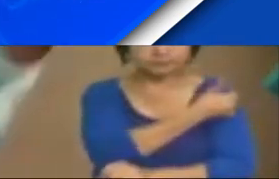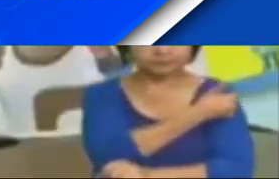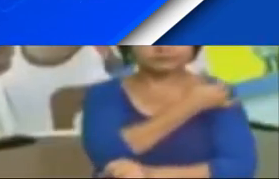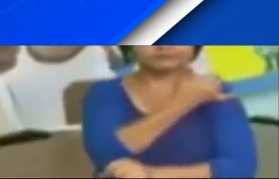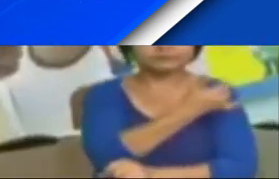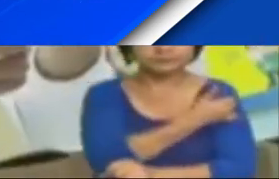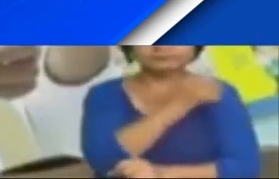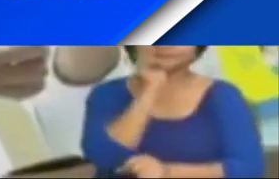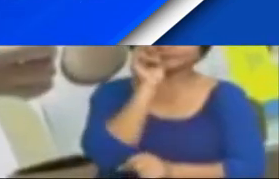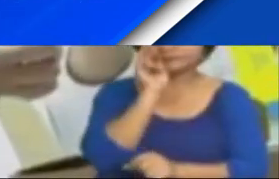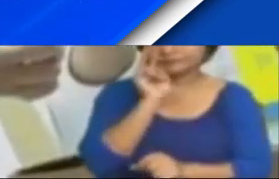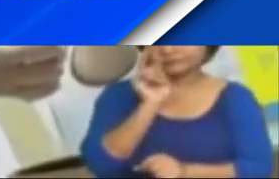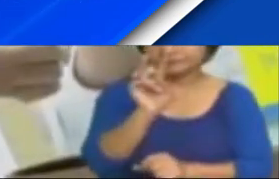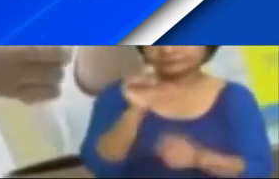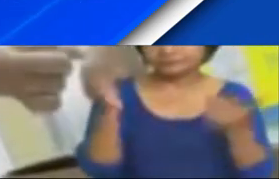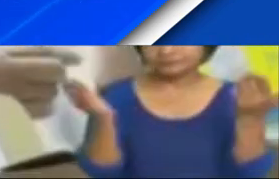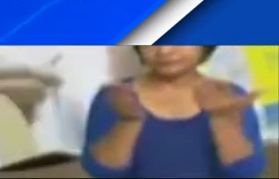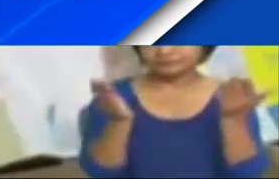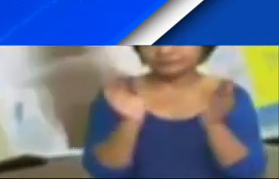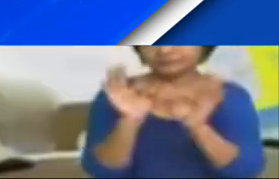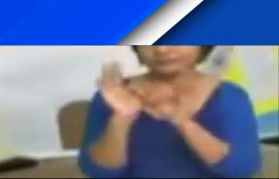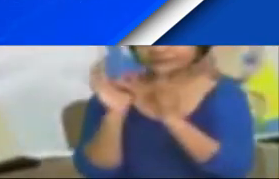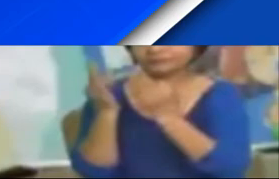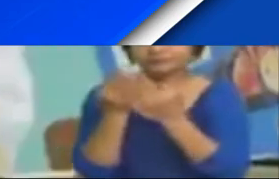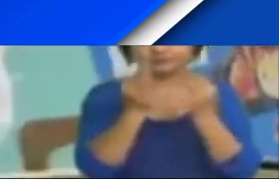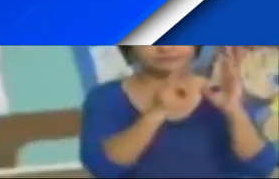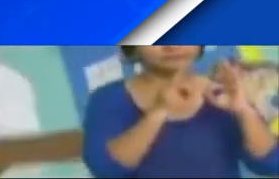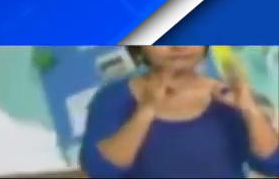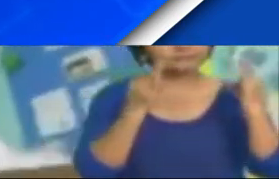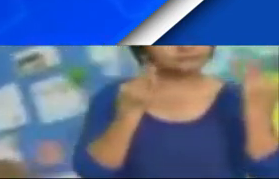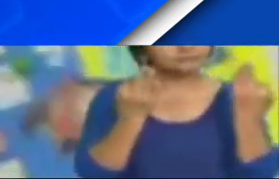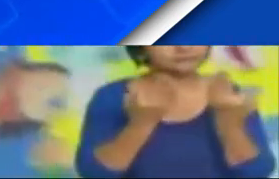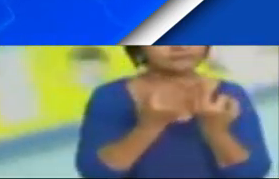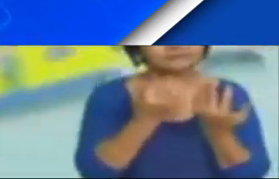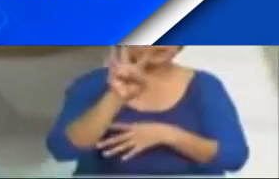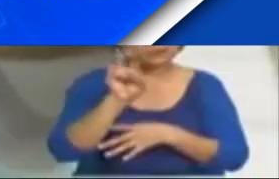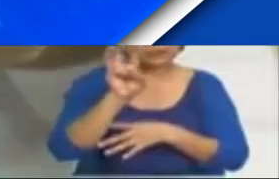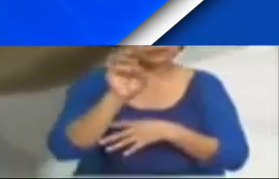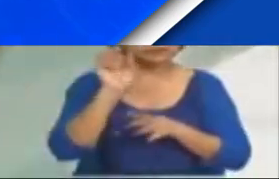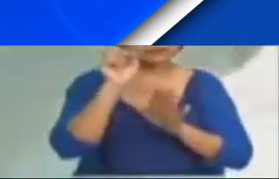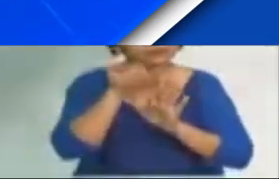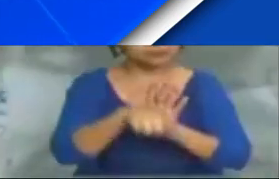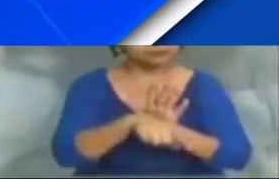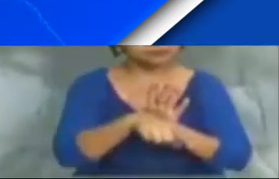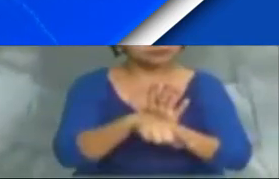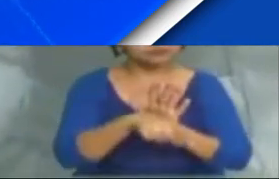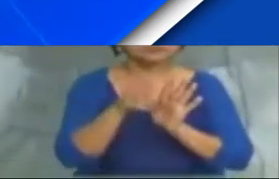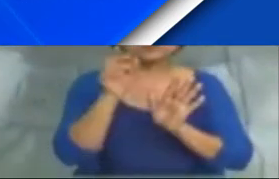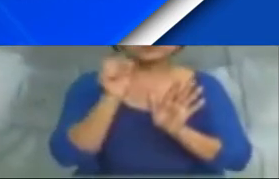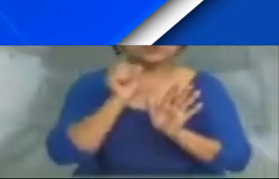comunidades. Y en esas comunidades que no tienen acceso tan fácil a servicios de salud, la vacuna